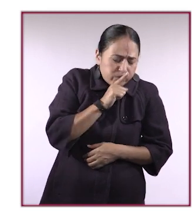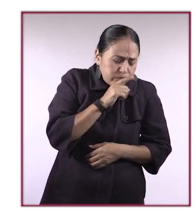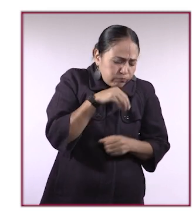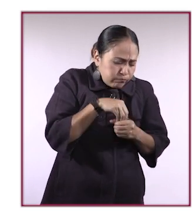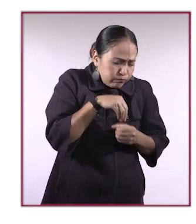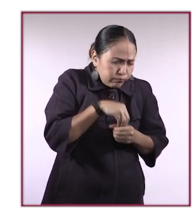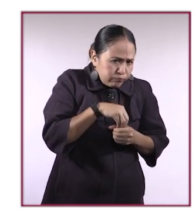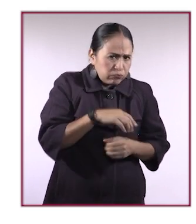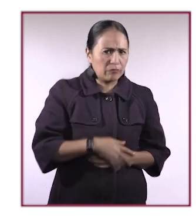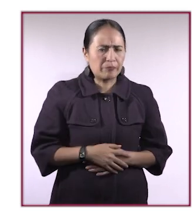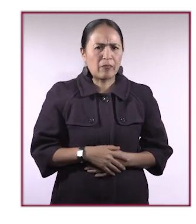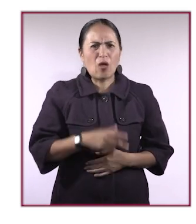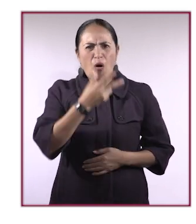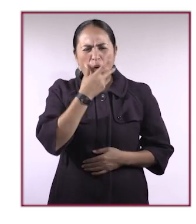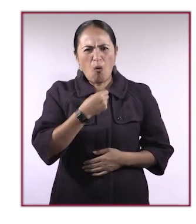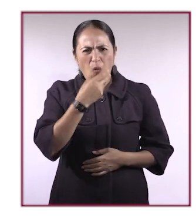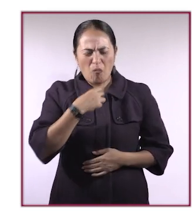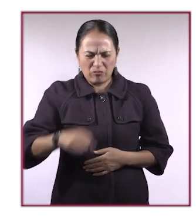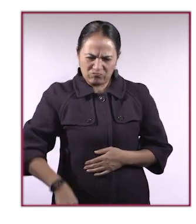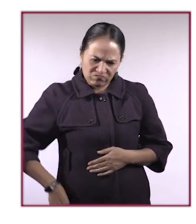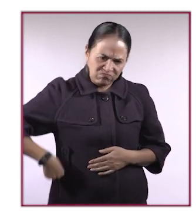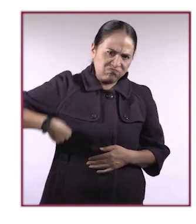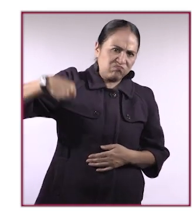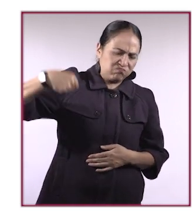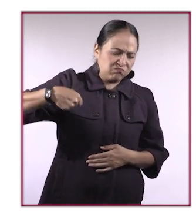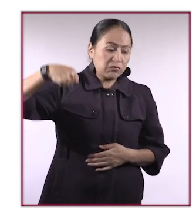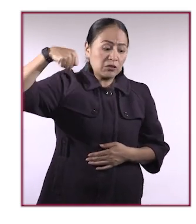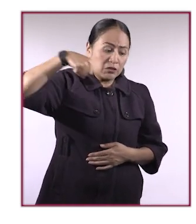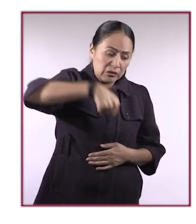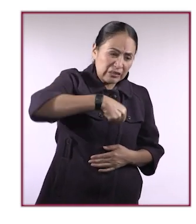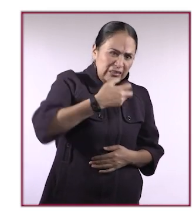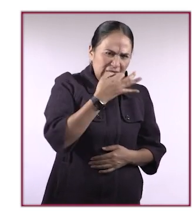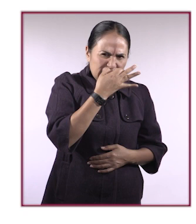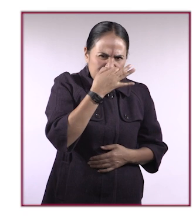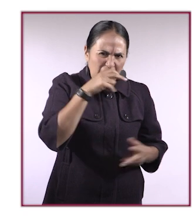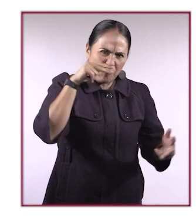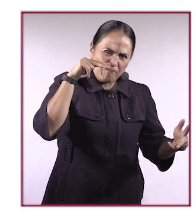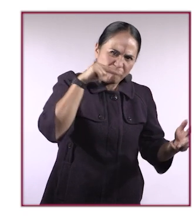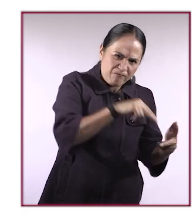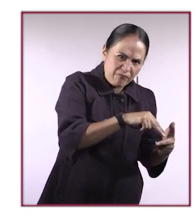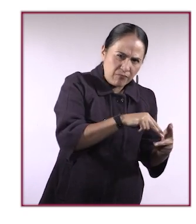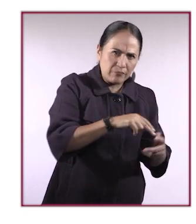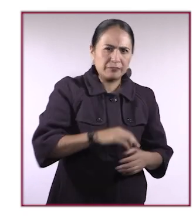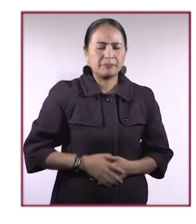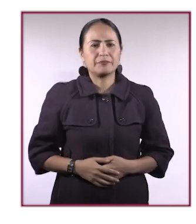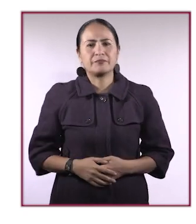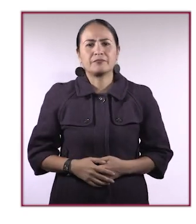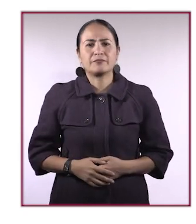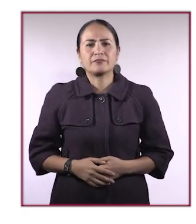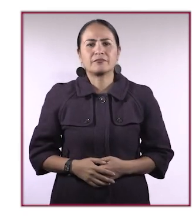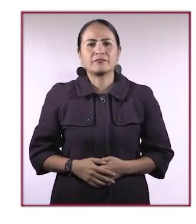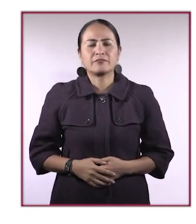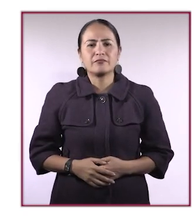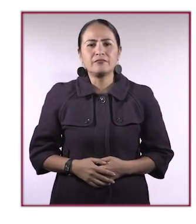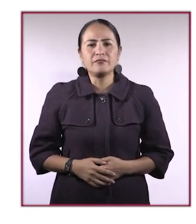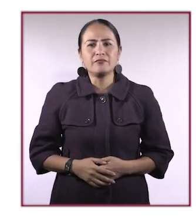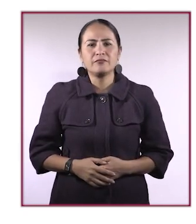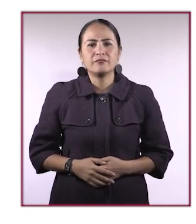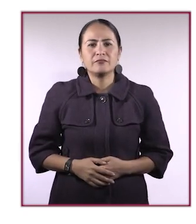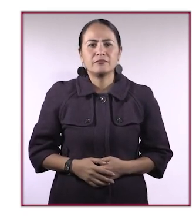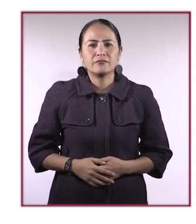callados. Entonces el señor desenfundó su machete y amenazó con matarlos.